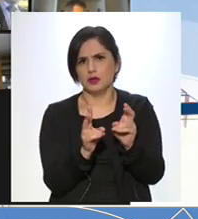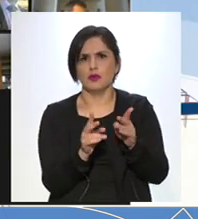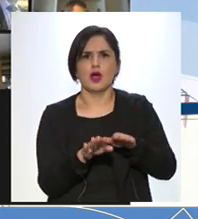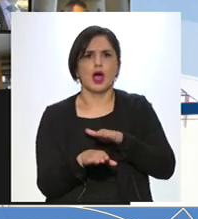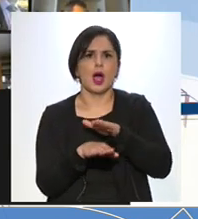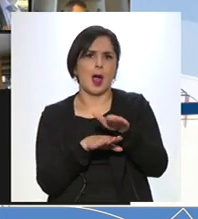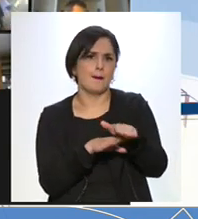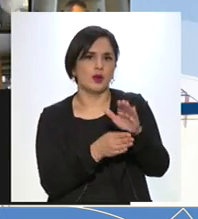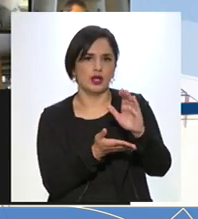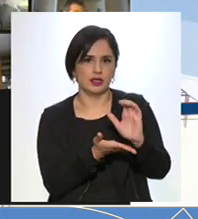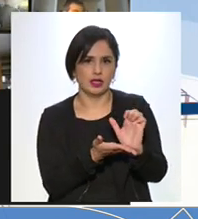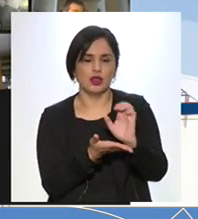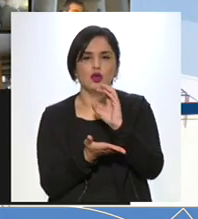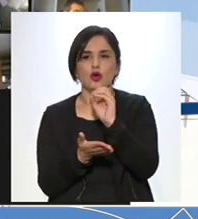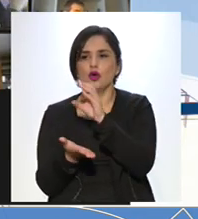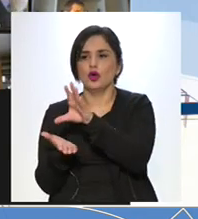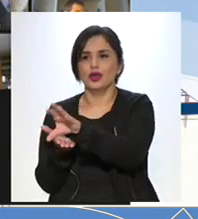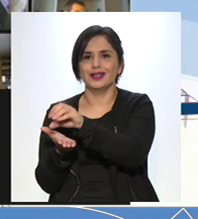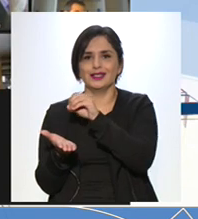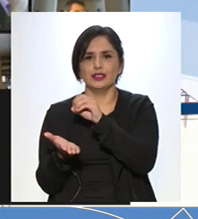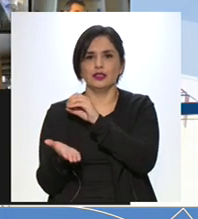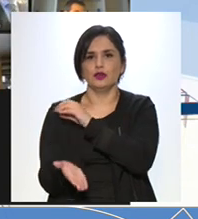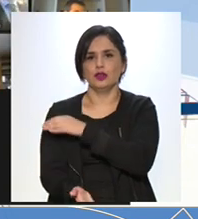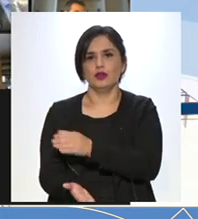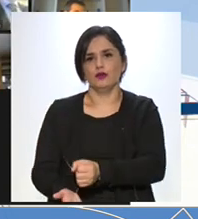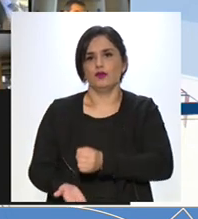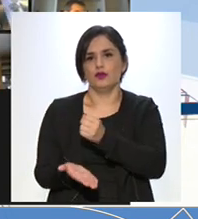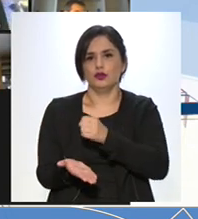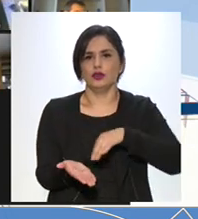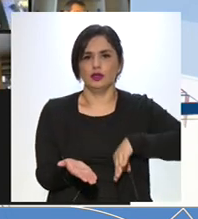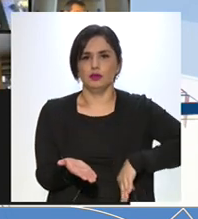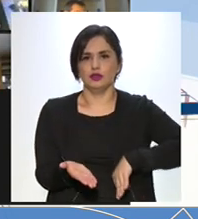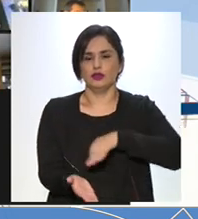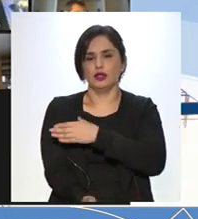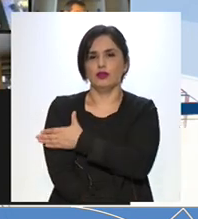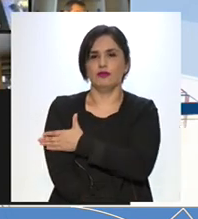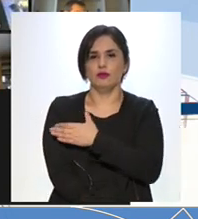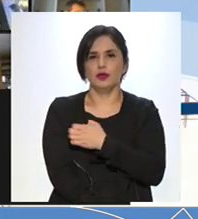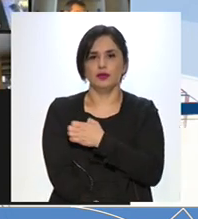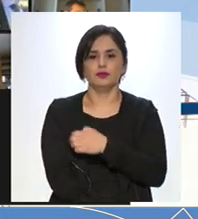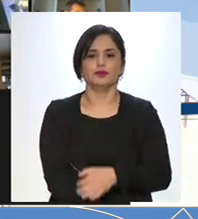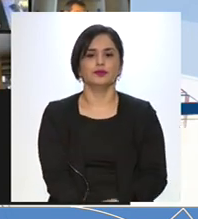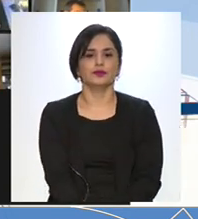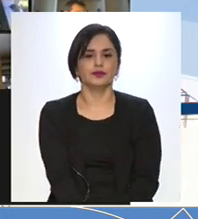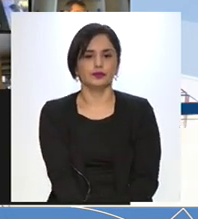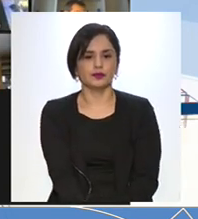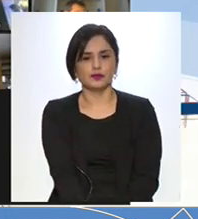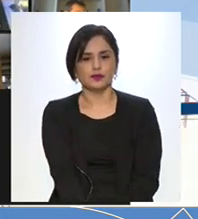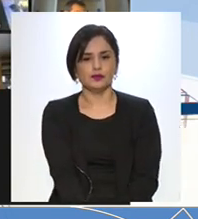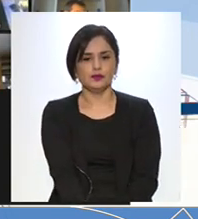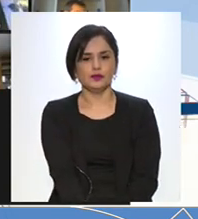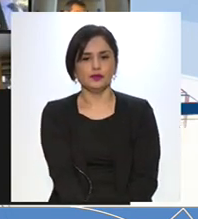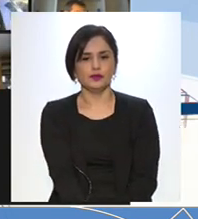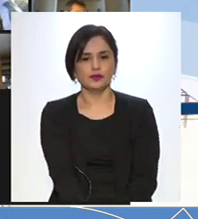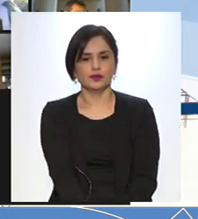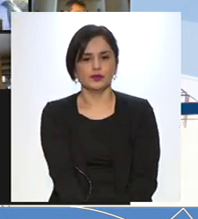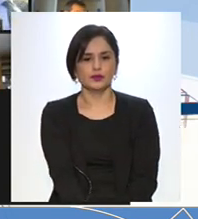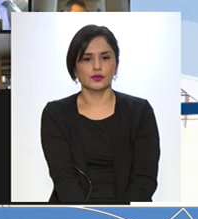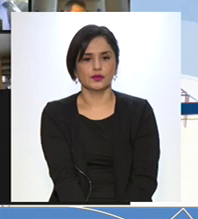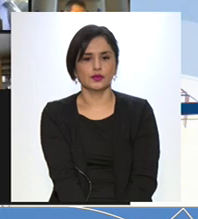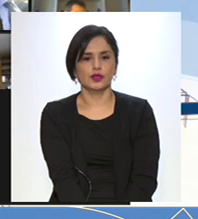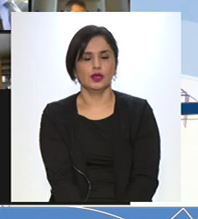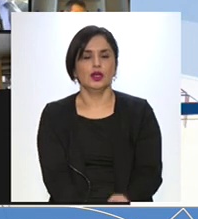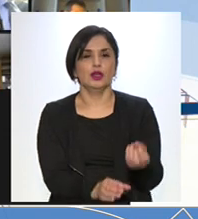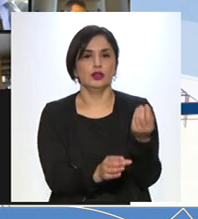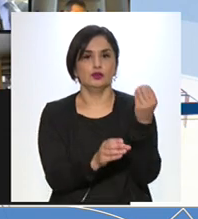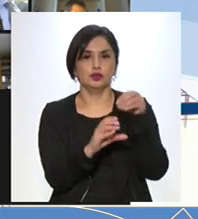apoyos estatales o retiros de fondos de pensiones. Como se puede observar entonces, la